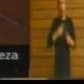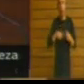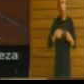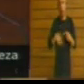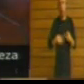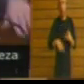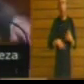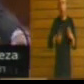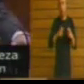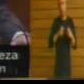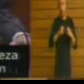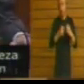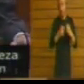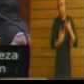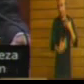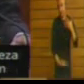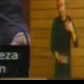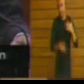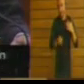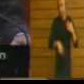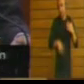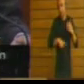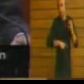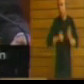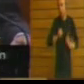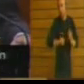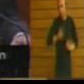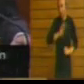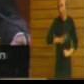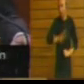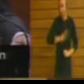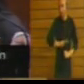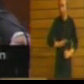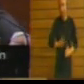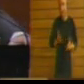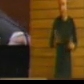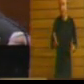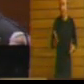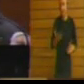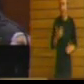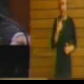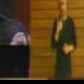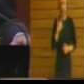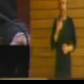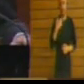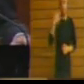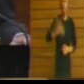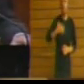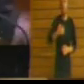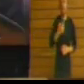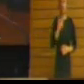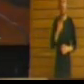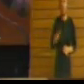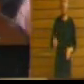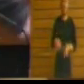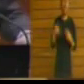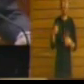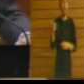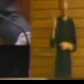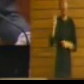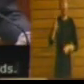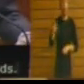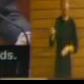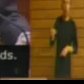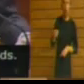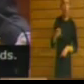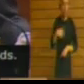detrás en un porcentaje muy, muy importante. Y por lo tanto, que aquí se afirme, a ustedes no le importa la educación. A ustedes sí, por supuesto.